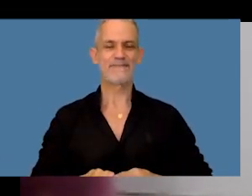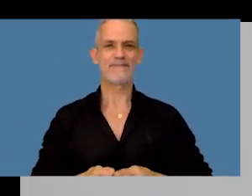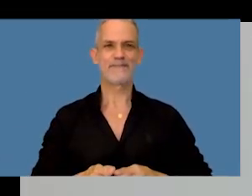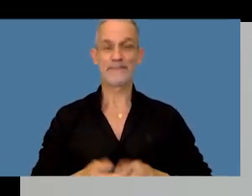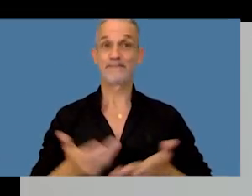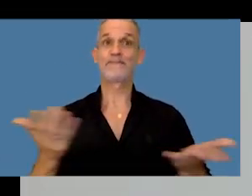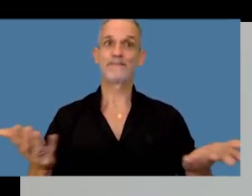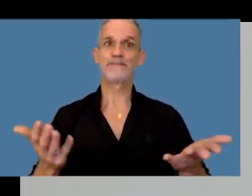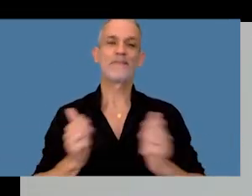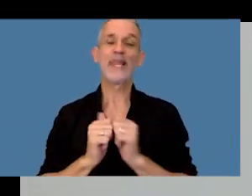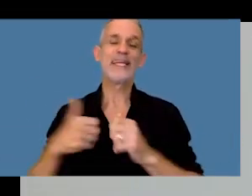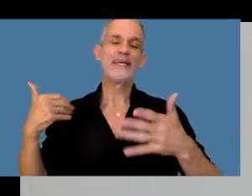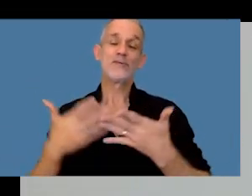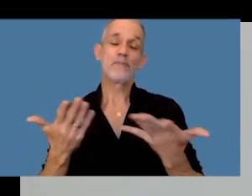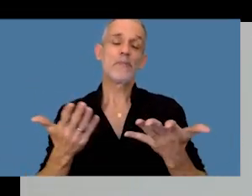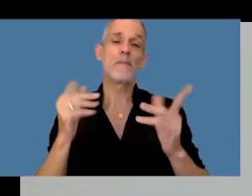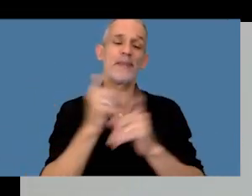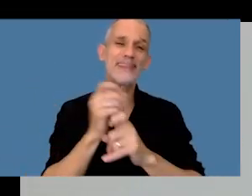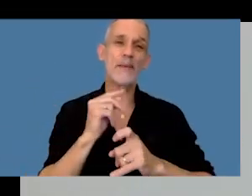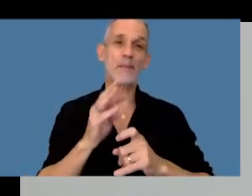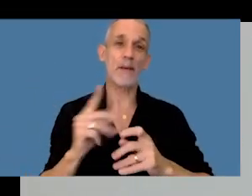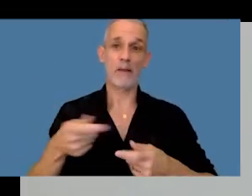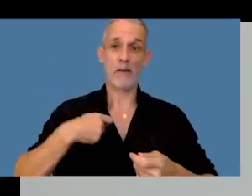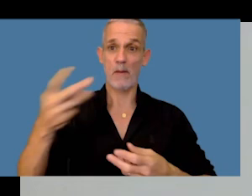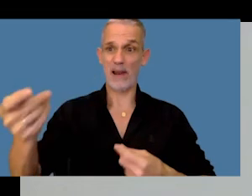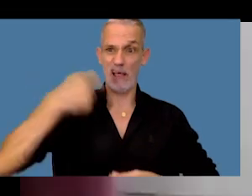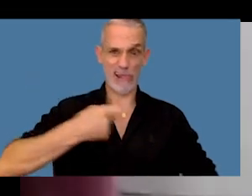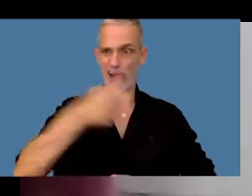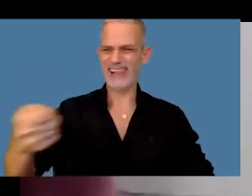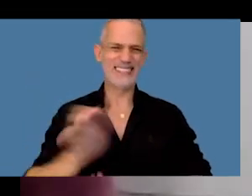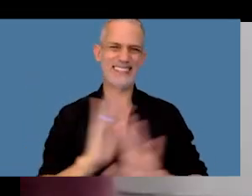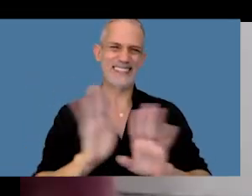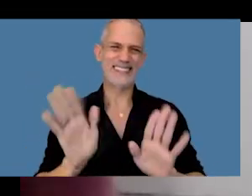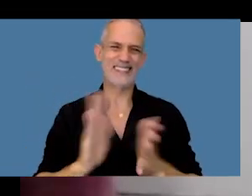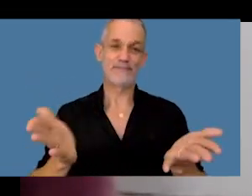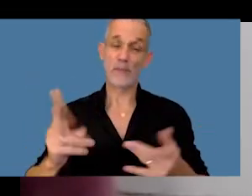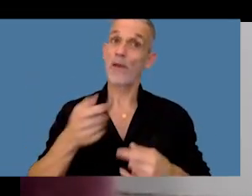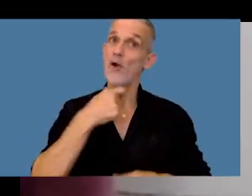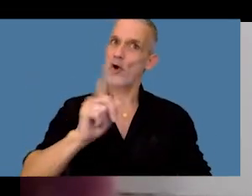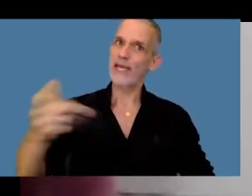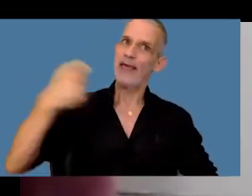Claro, la historia es evitar las devoluciones también, se me ocurre. Yo creo que sí, yo creo Sí. que sí.